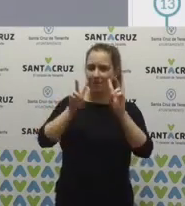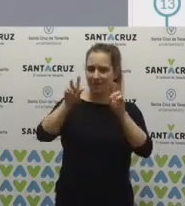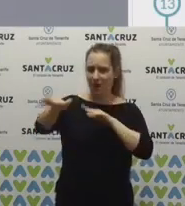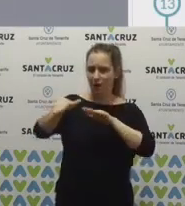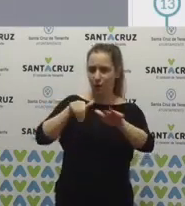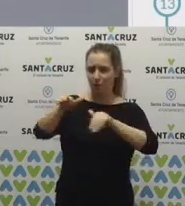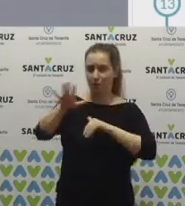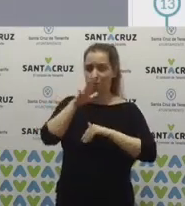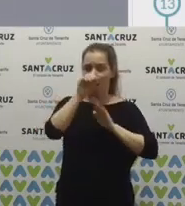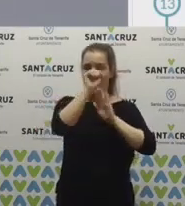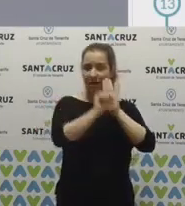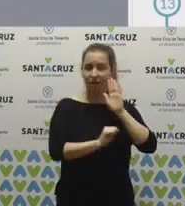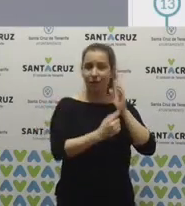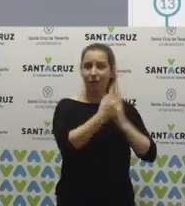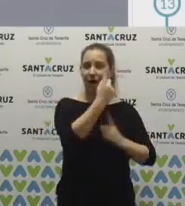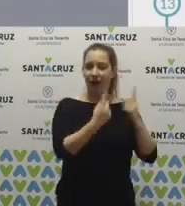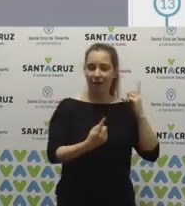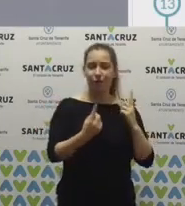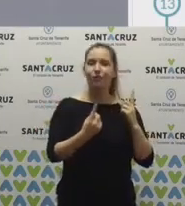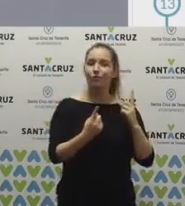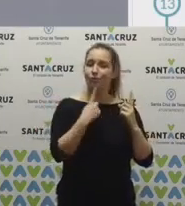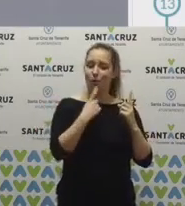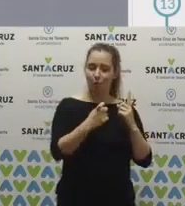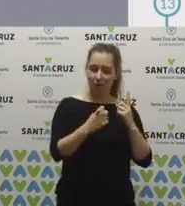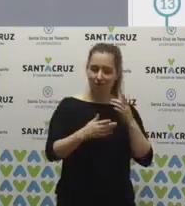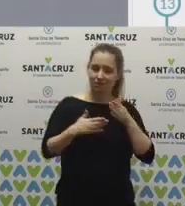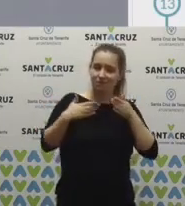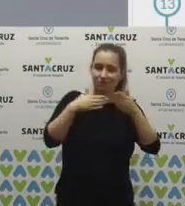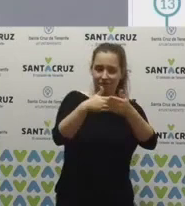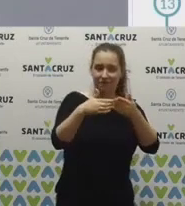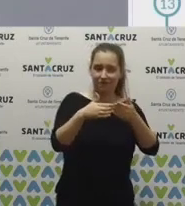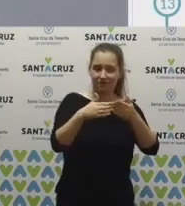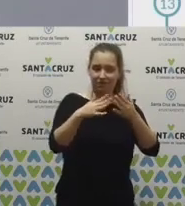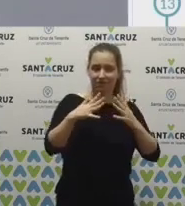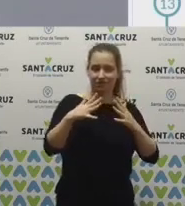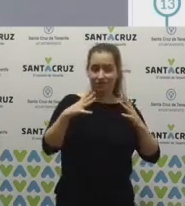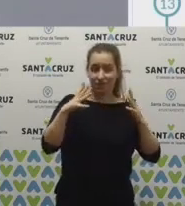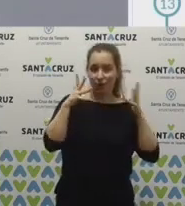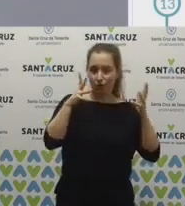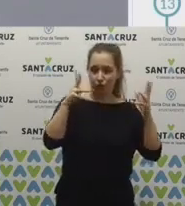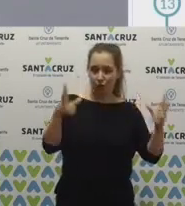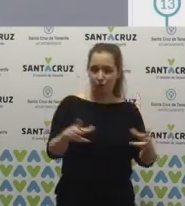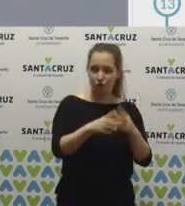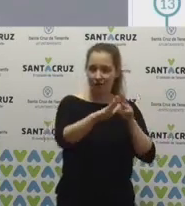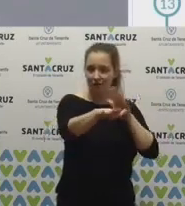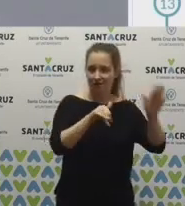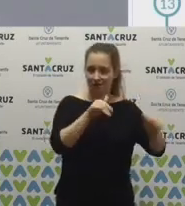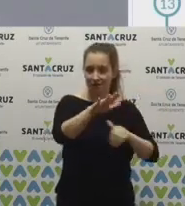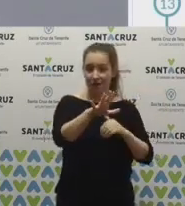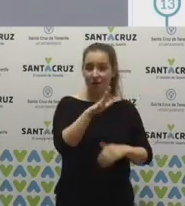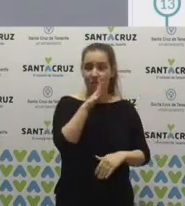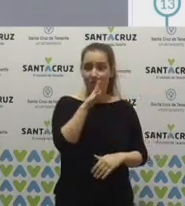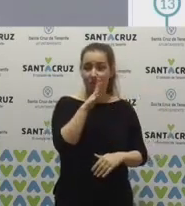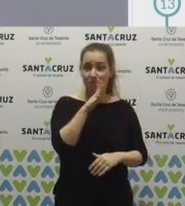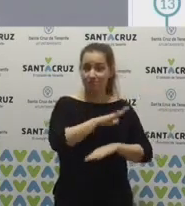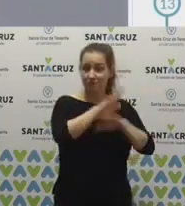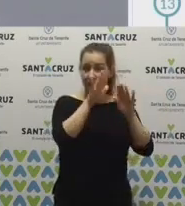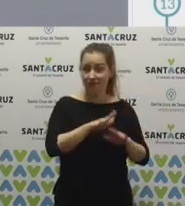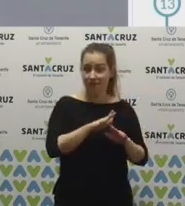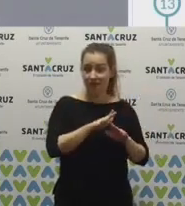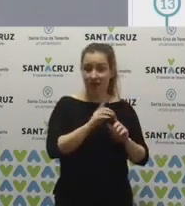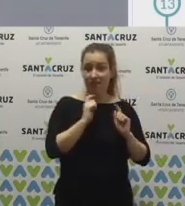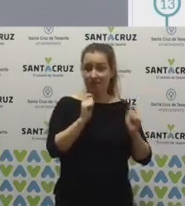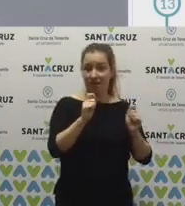hacen muy difícil la convocatoria de este órgano en concreto el artículo 5 porque establece que las distintas organizaciones o colegios profesionales